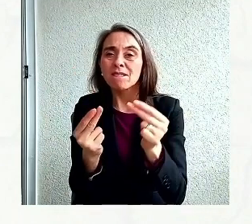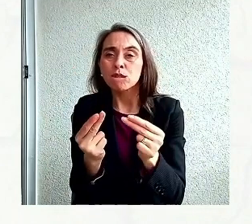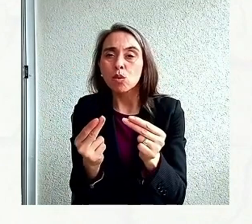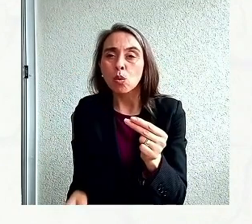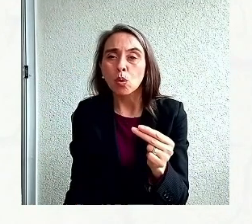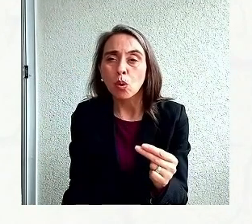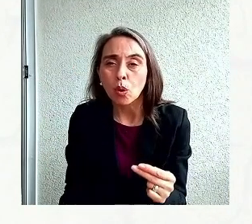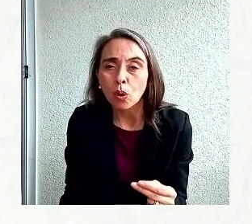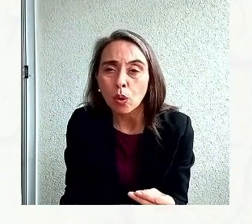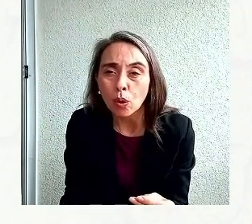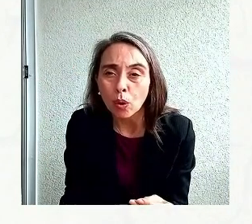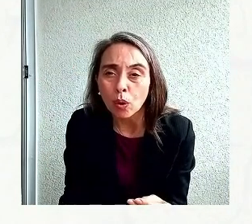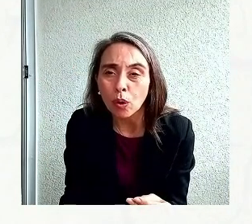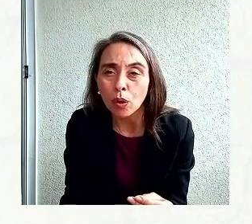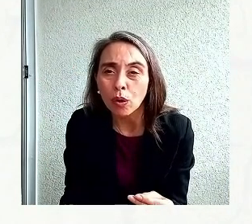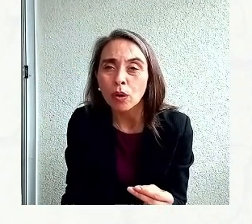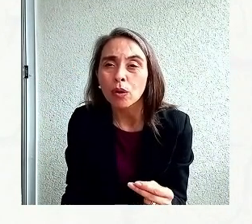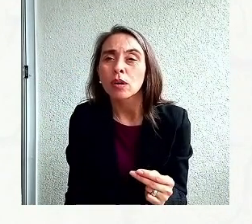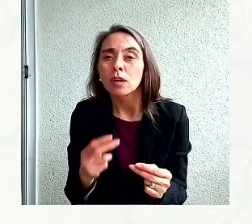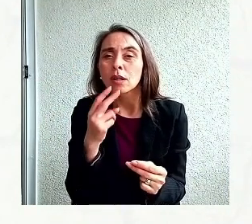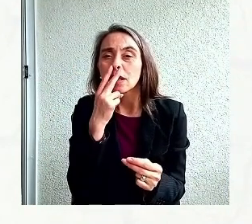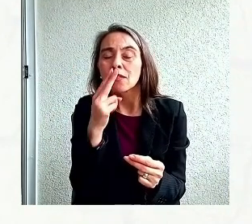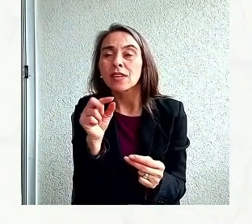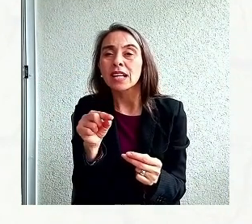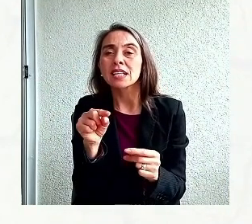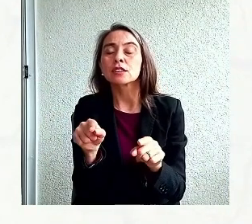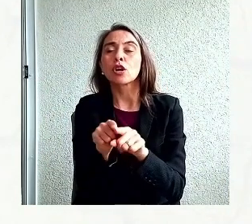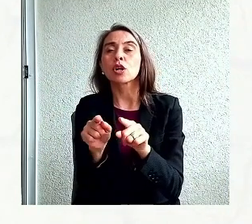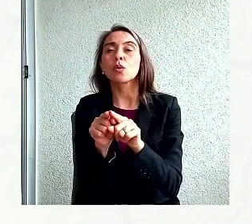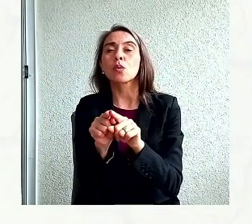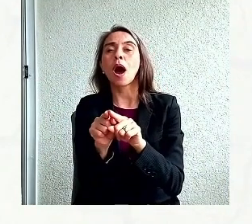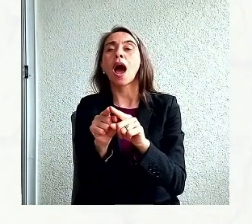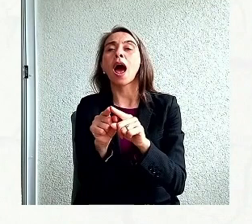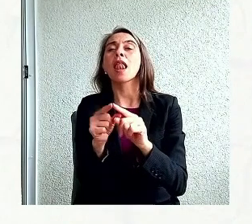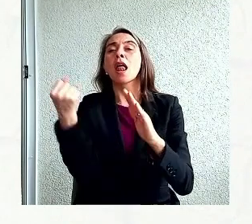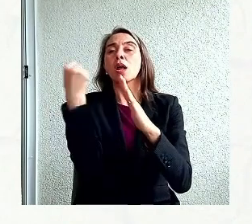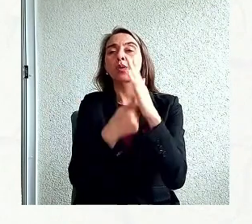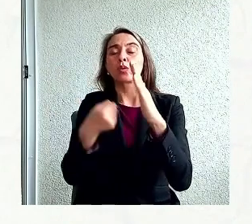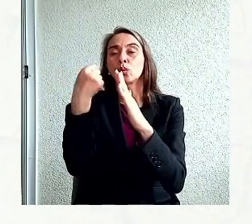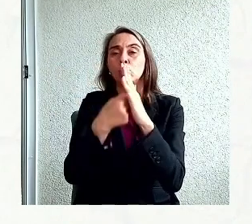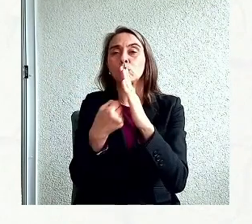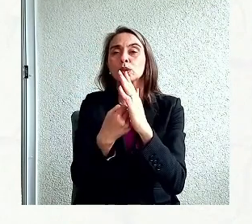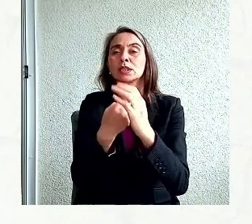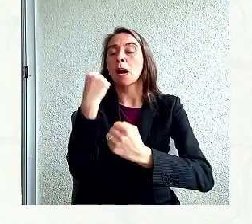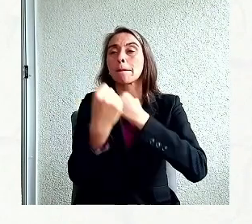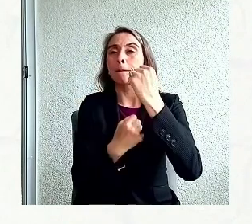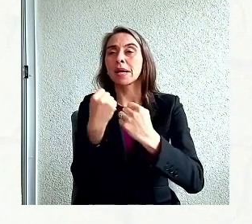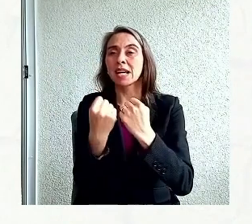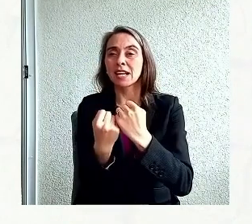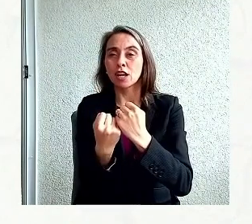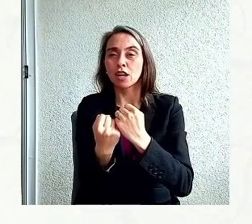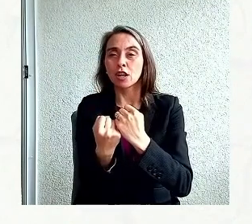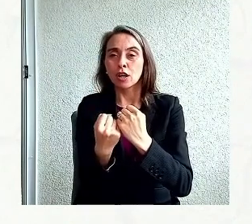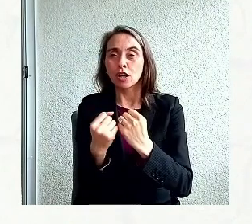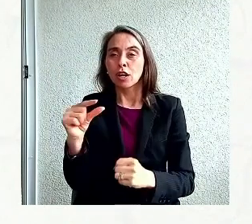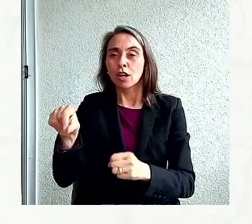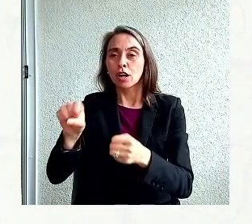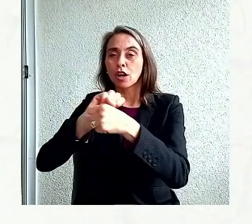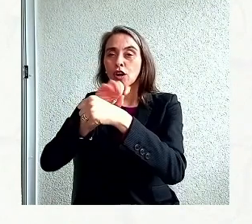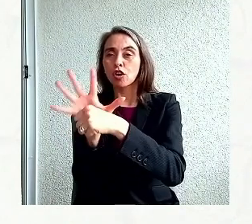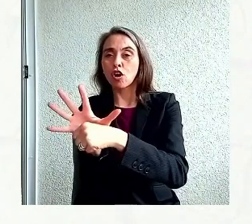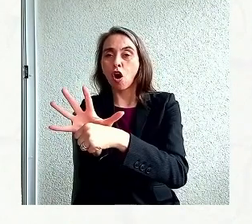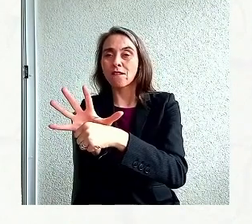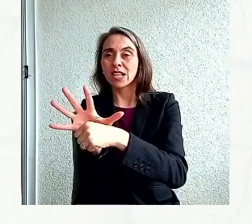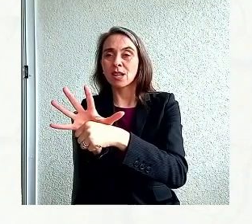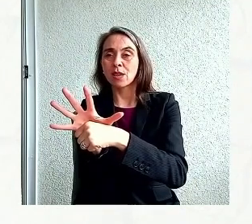estamos viviendo actualmente. El peleador chico es el COVID y nosotros tenemos la probabilidad de pegarle duro y